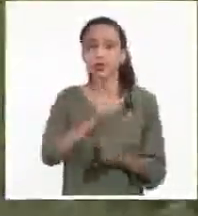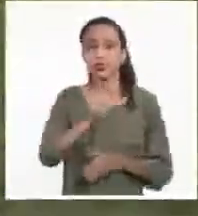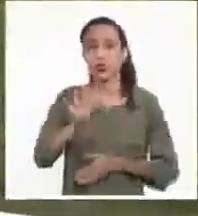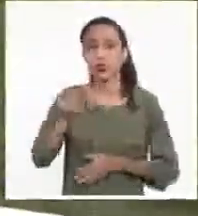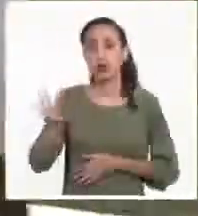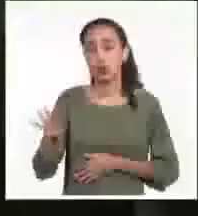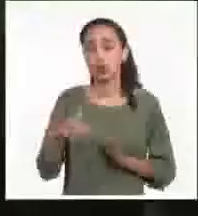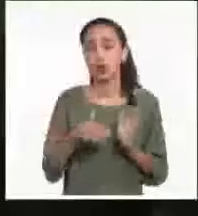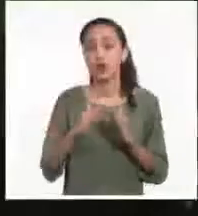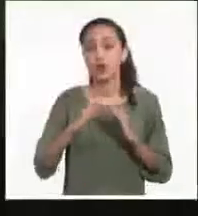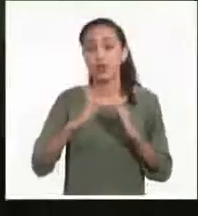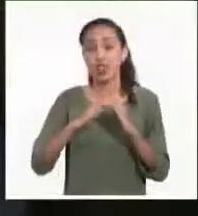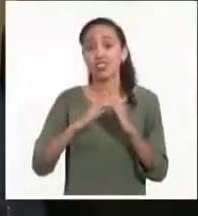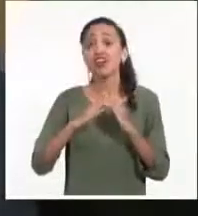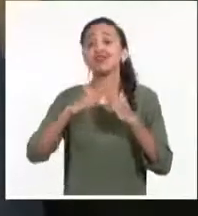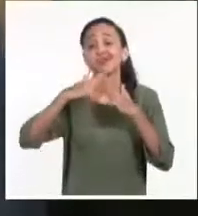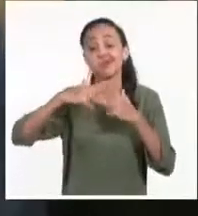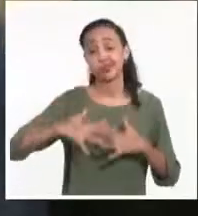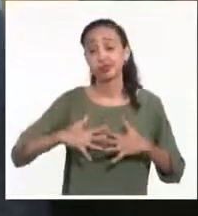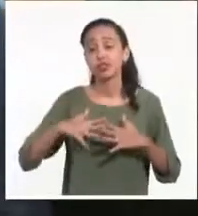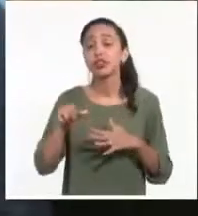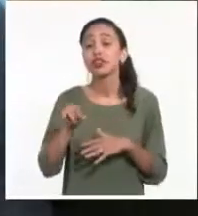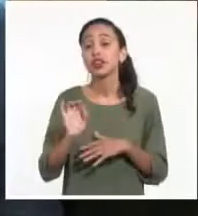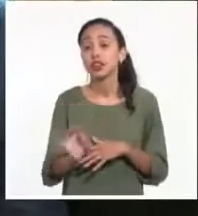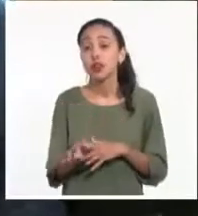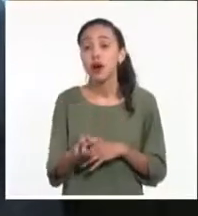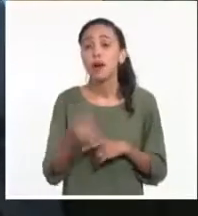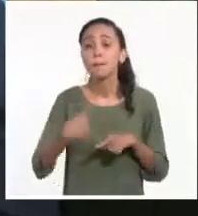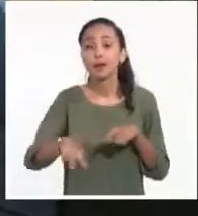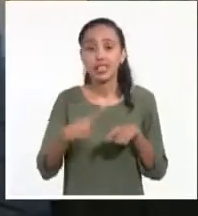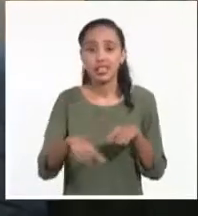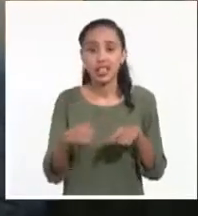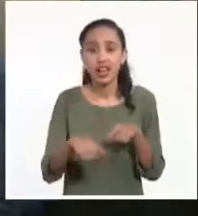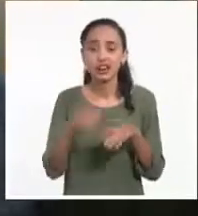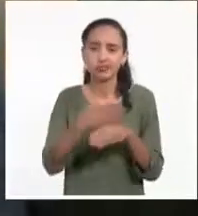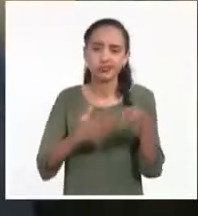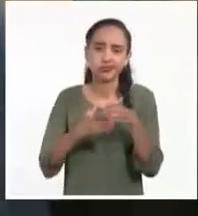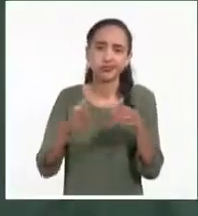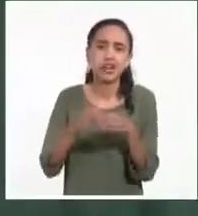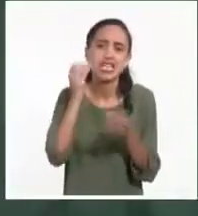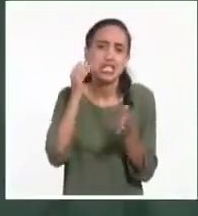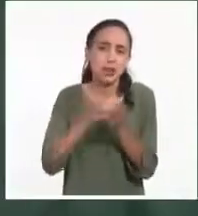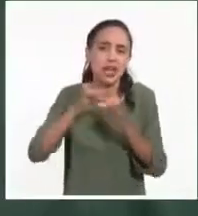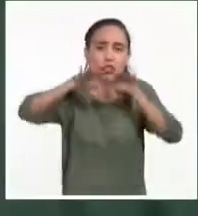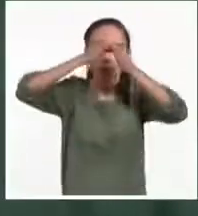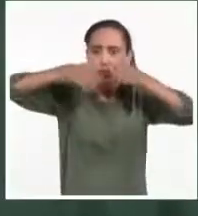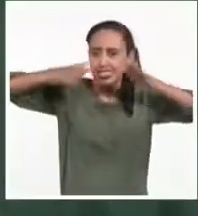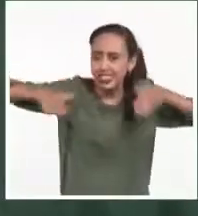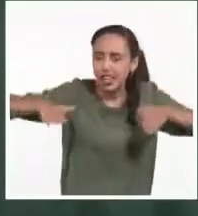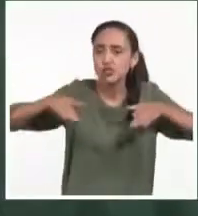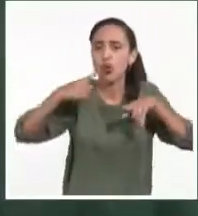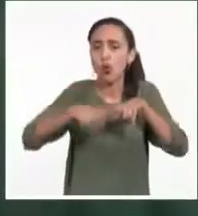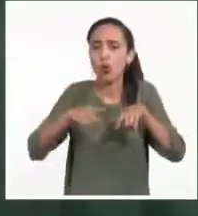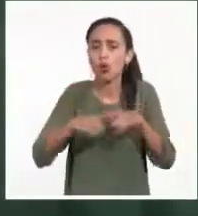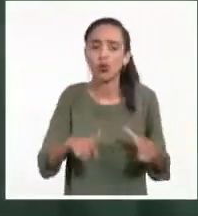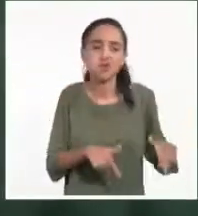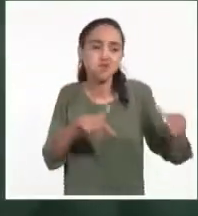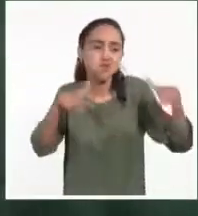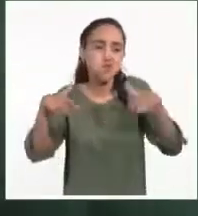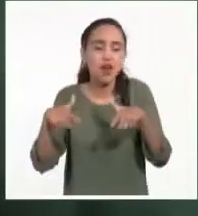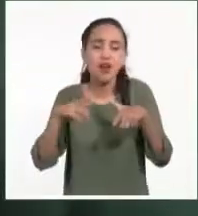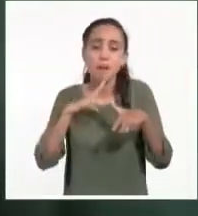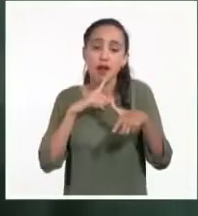1.444 viviendas fueron afectadas y comienzan a recibir materiales como cemento, techo, decenas de tanques para agua